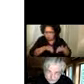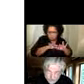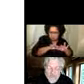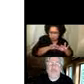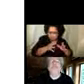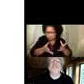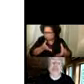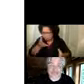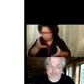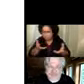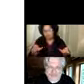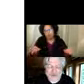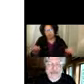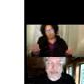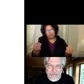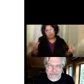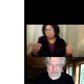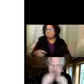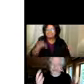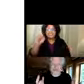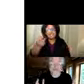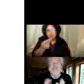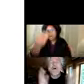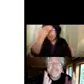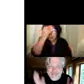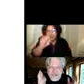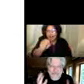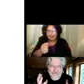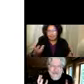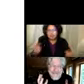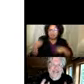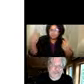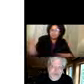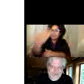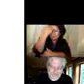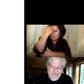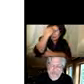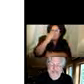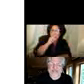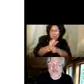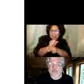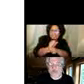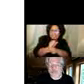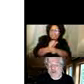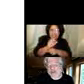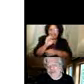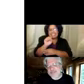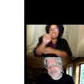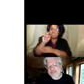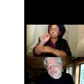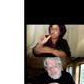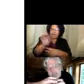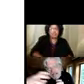esenciales, trabajadores esenciales? Sí o no? Vamos, vamos. Claro, claro que sí. Siempre lo hemos sabido.